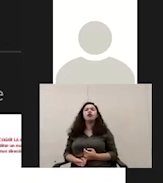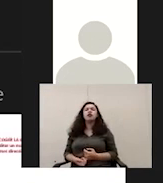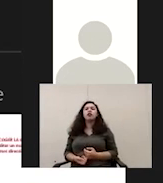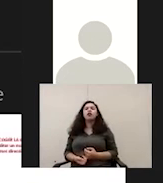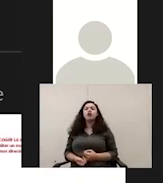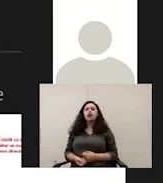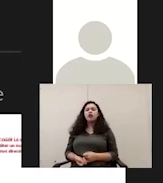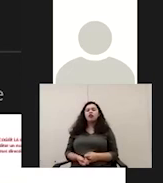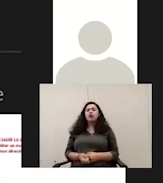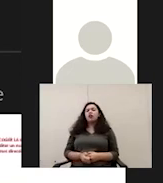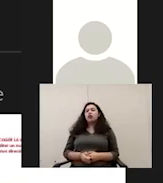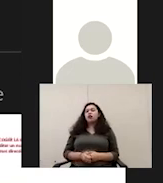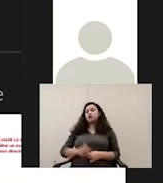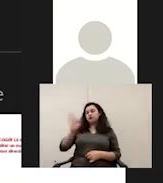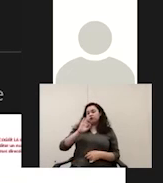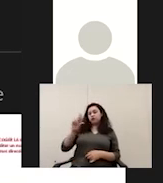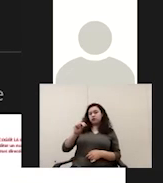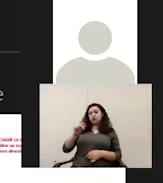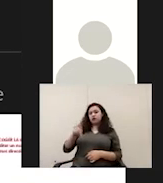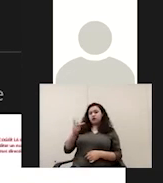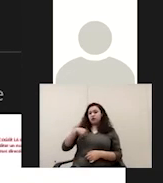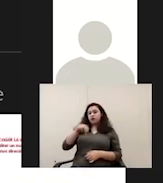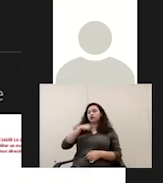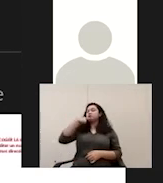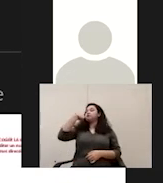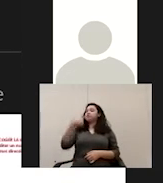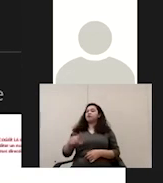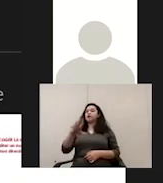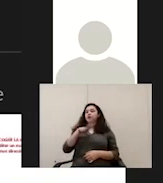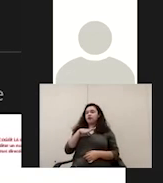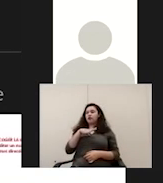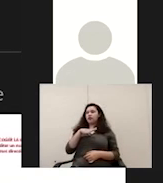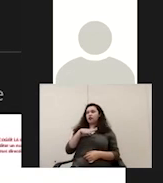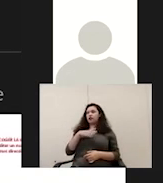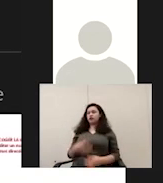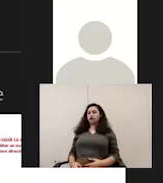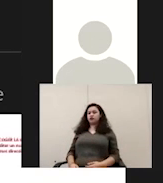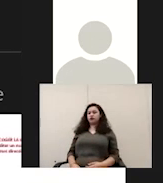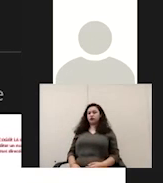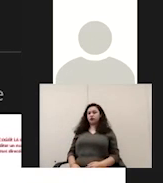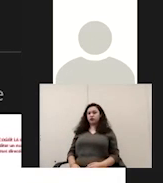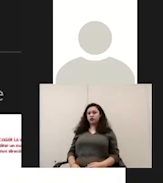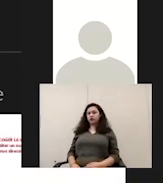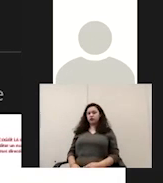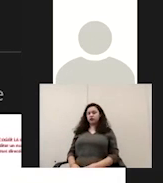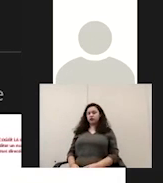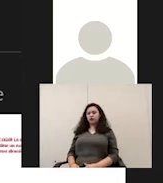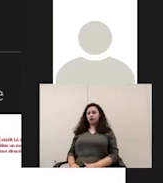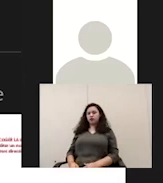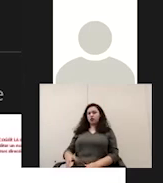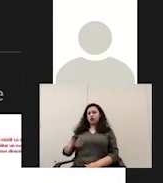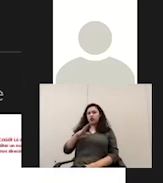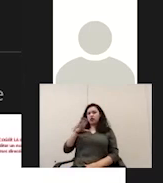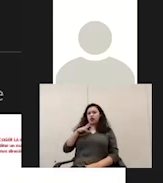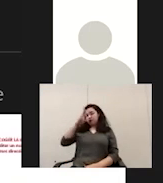No es el caso, pero en ocasiones nos han tocado denuncias de que hay fumadores en las escuelas, está